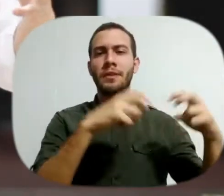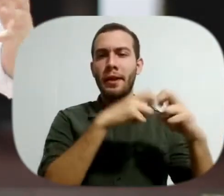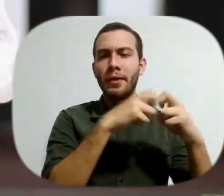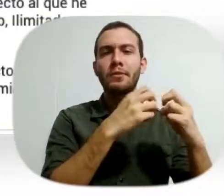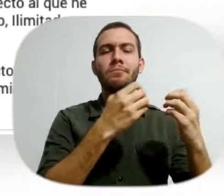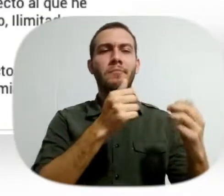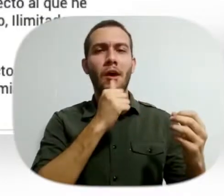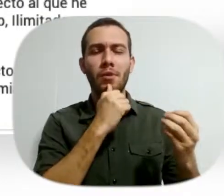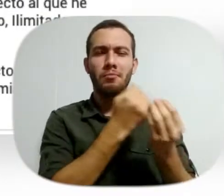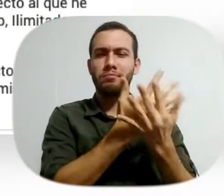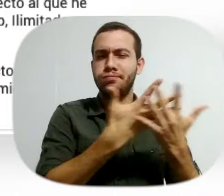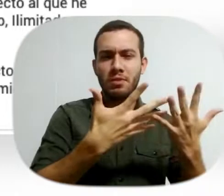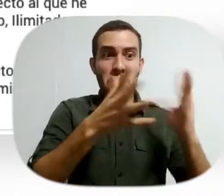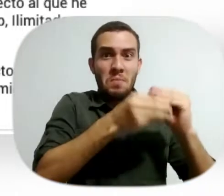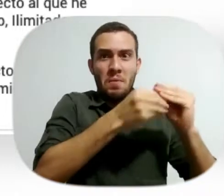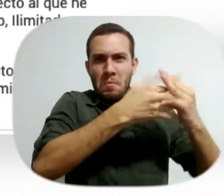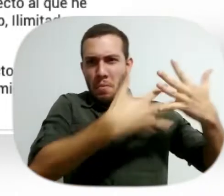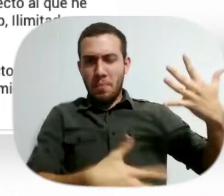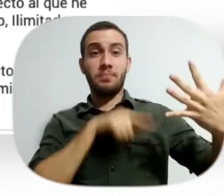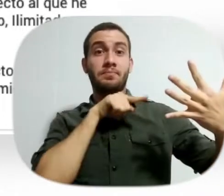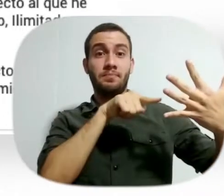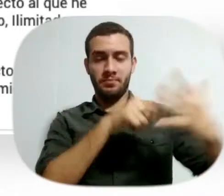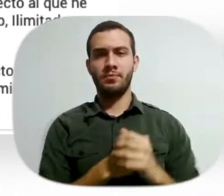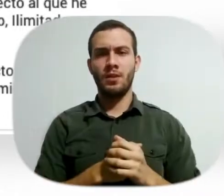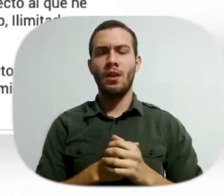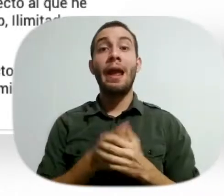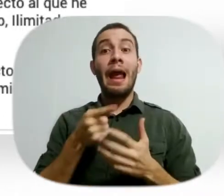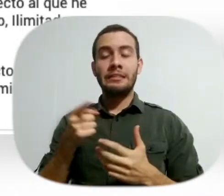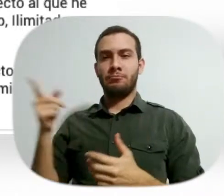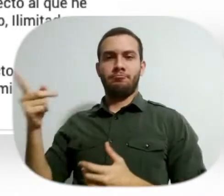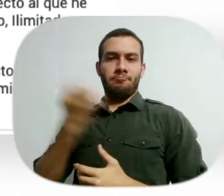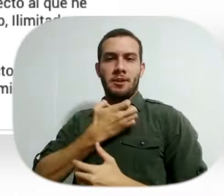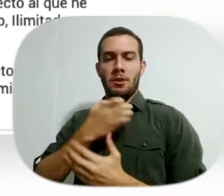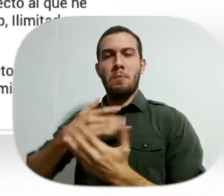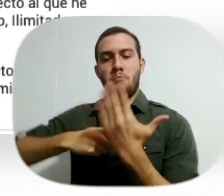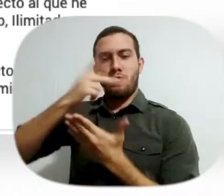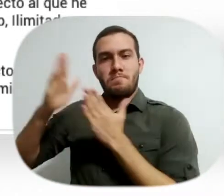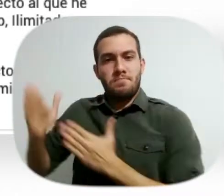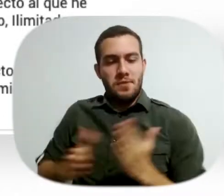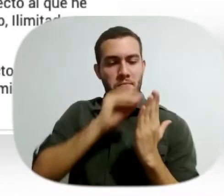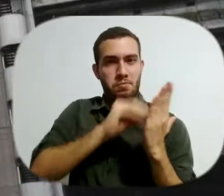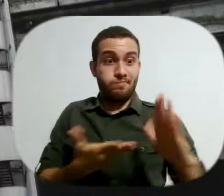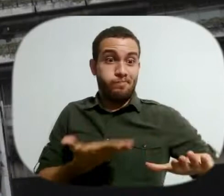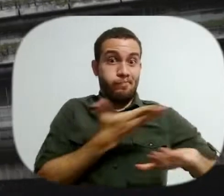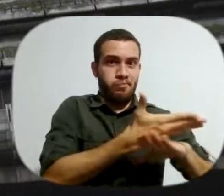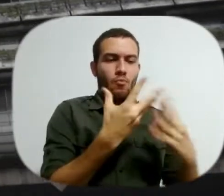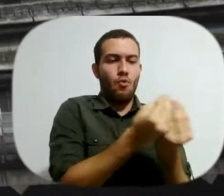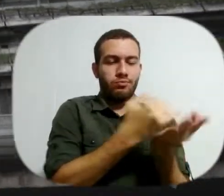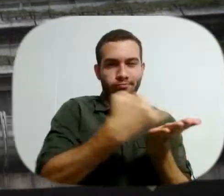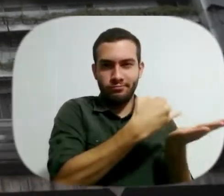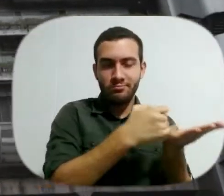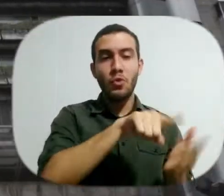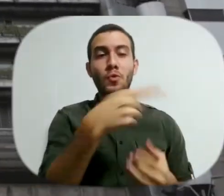a un montón más de actividades. Para esto, le preguntamos en una reunión preparatoria cuando presentó su proyecto de acuerdo si lo había consultado con la